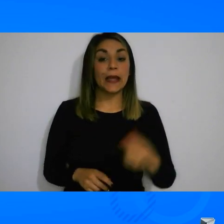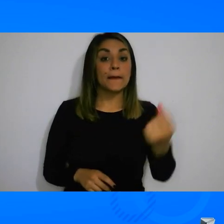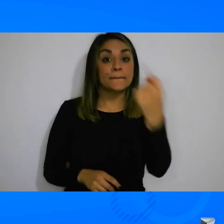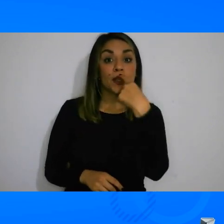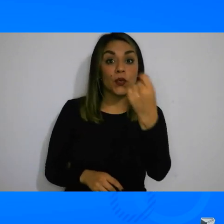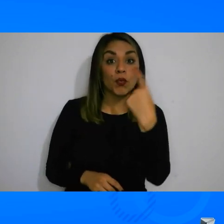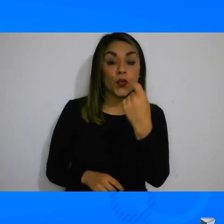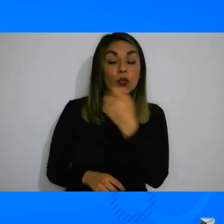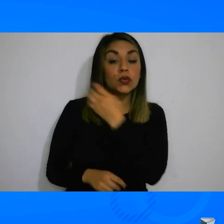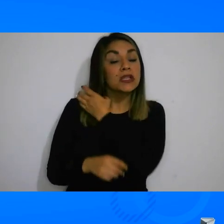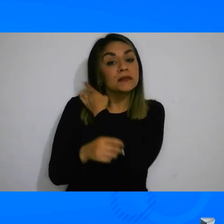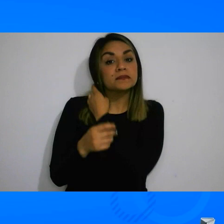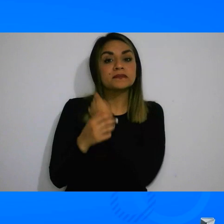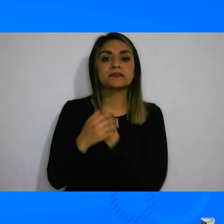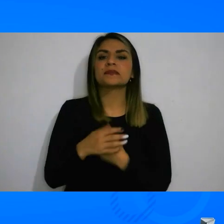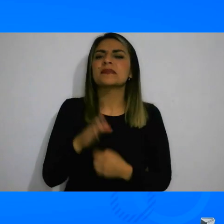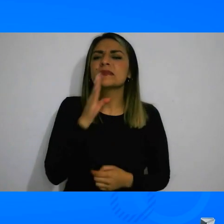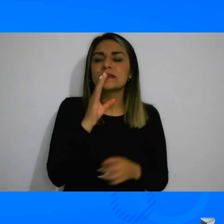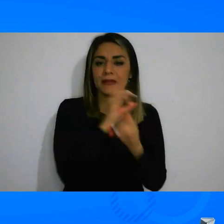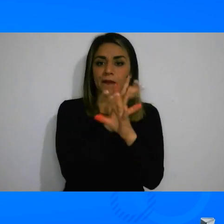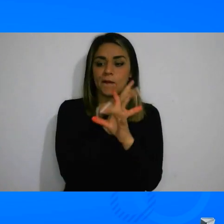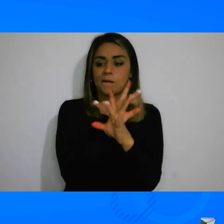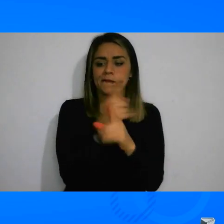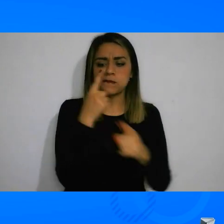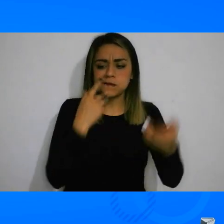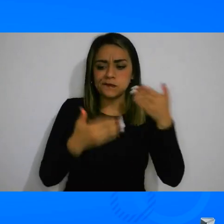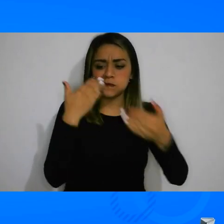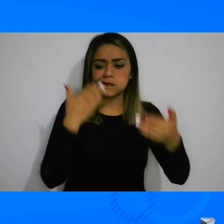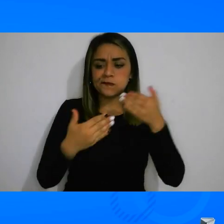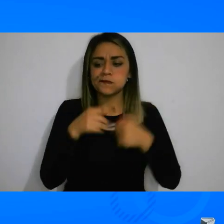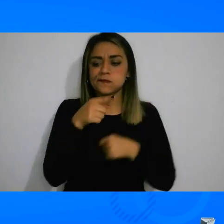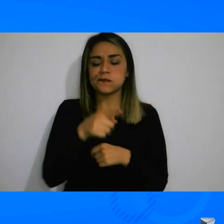tengamos aquí en el chat, estoy revisando.